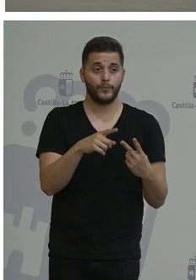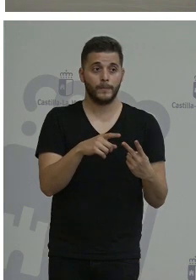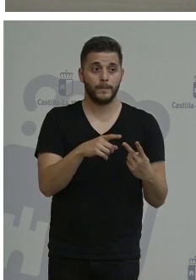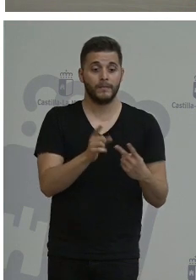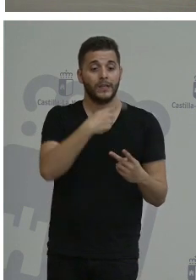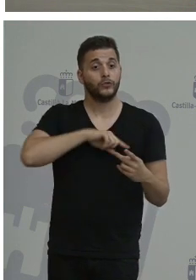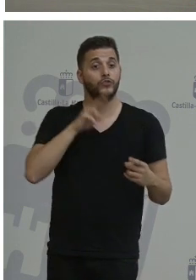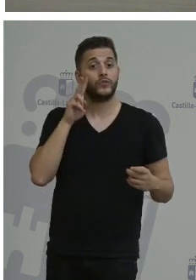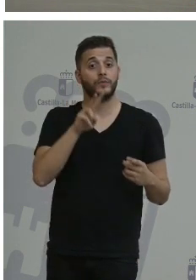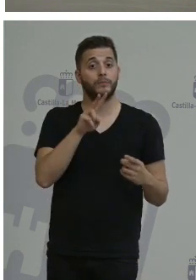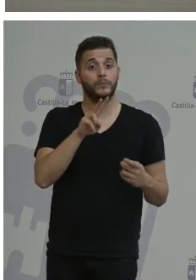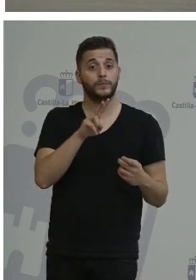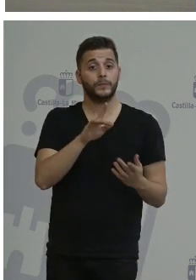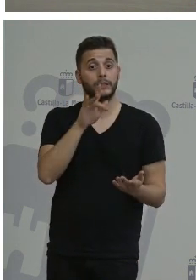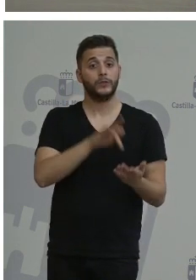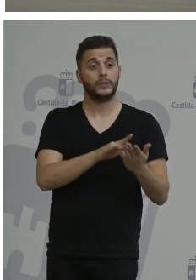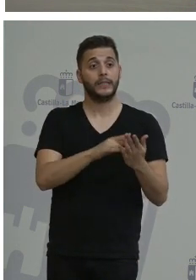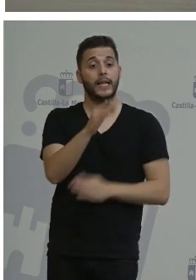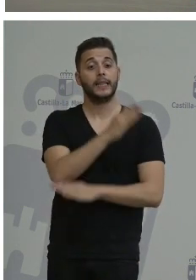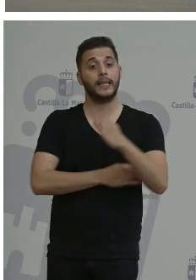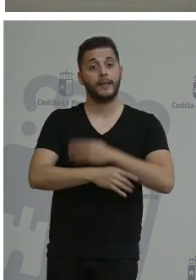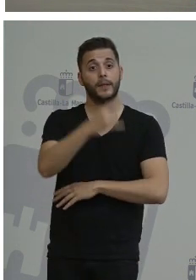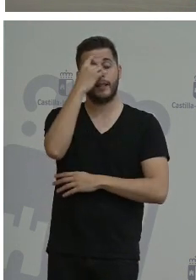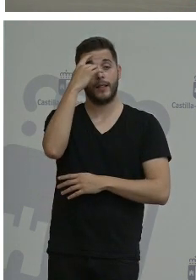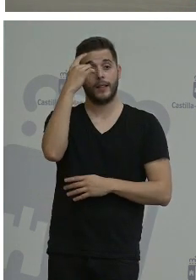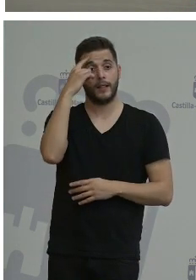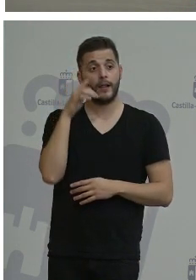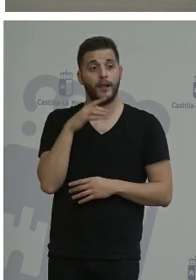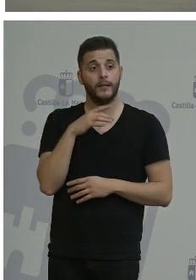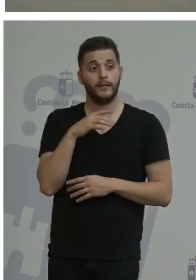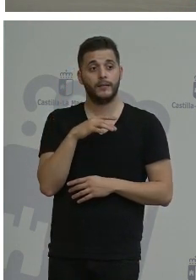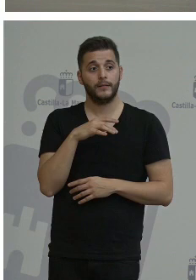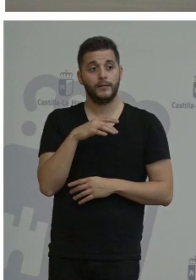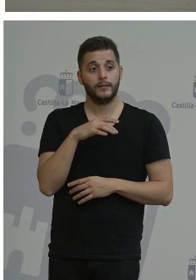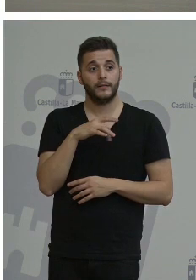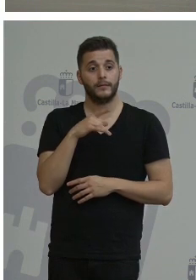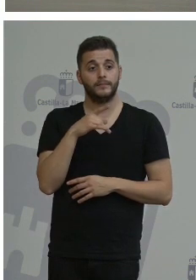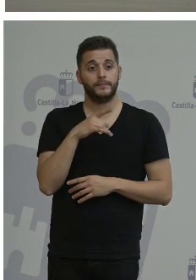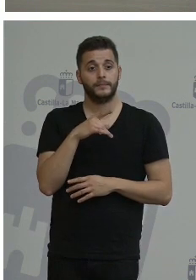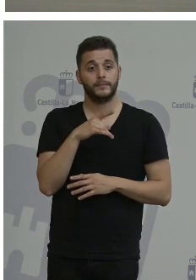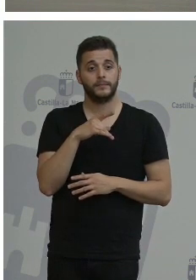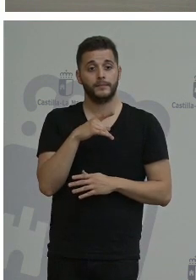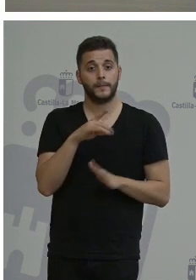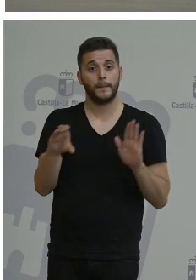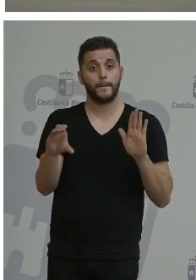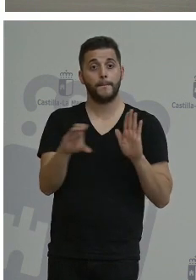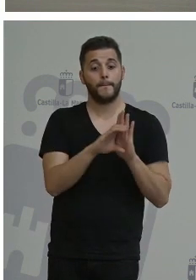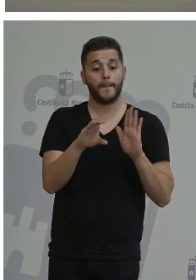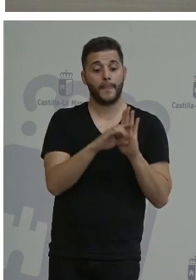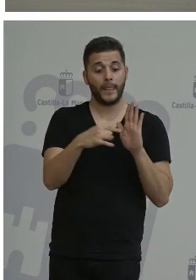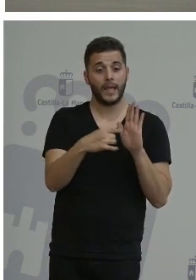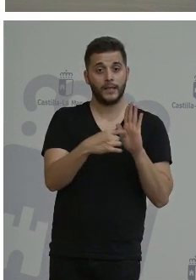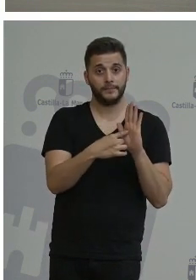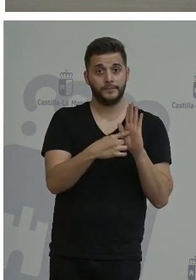en el momento en que la discapacidad intelectual tiene su currículum, las adaptaciones